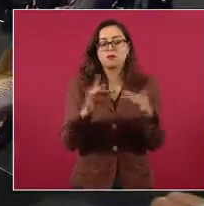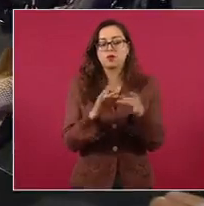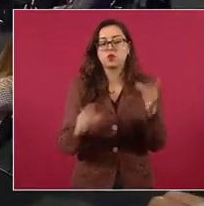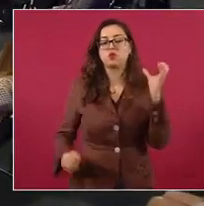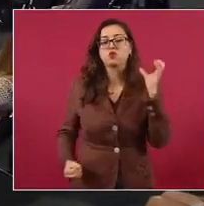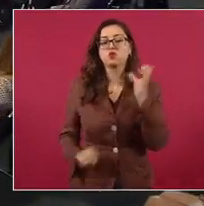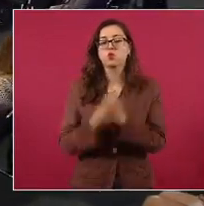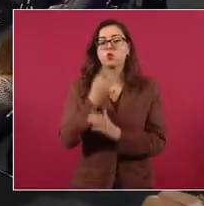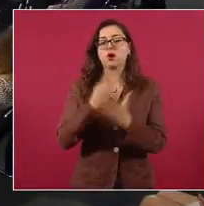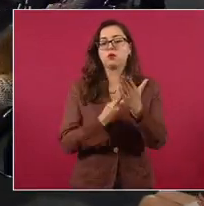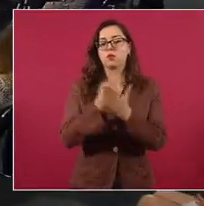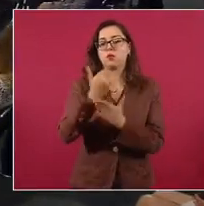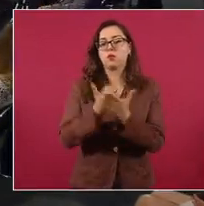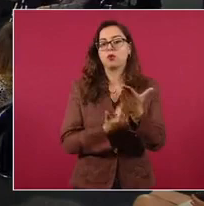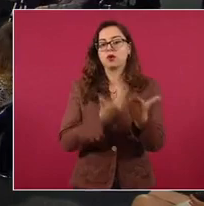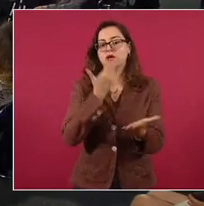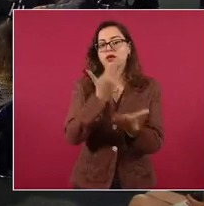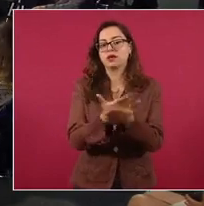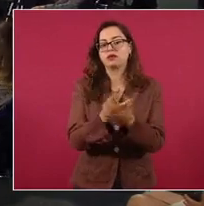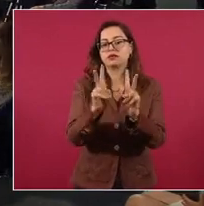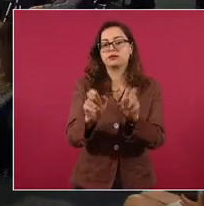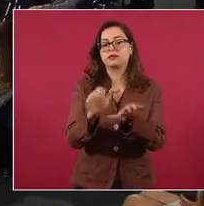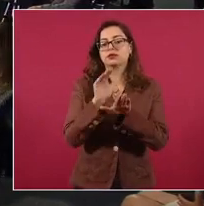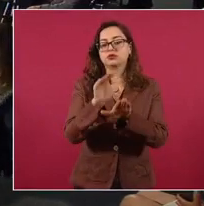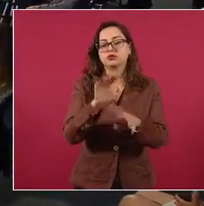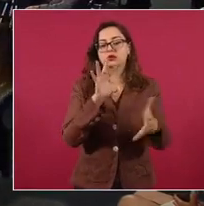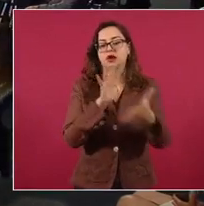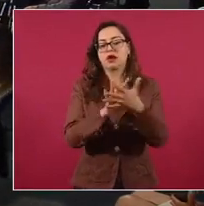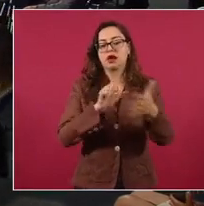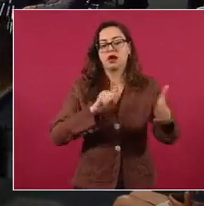Aguilar respecto a la prisión preventiva oficiosa y que no sea